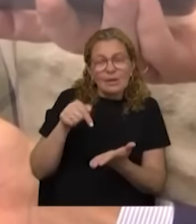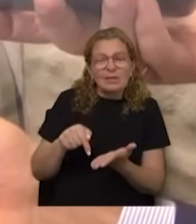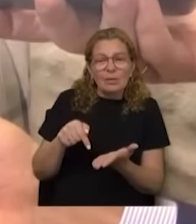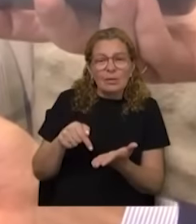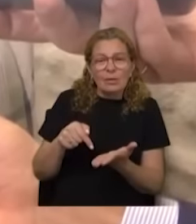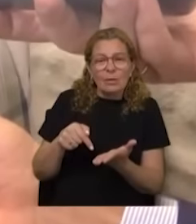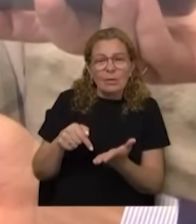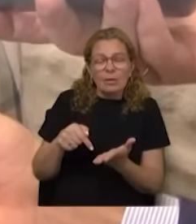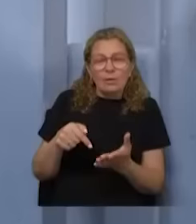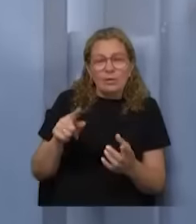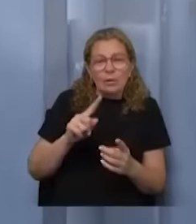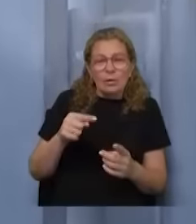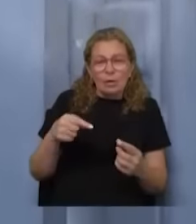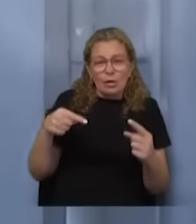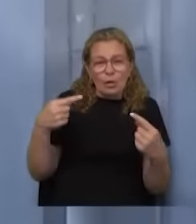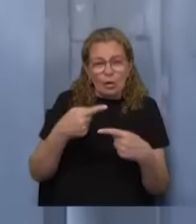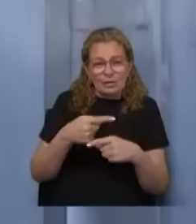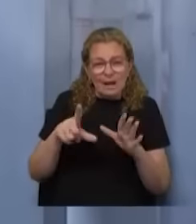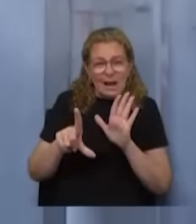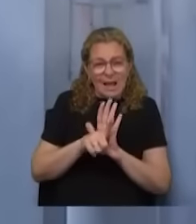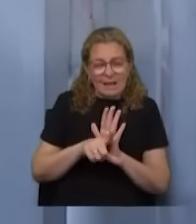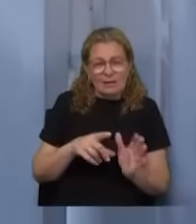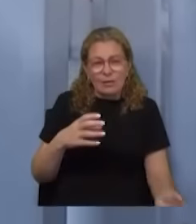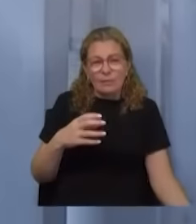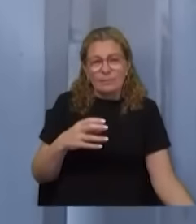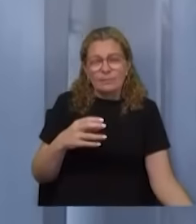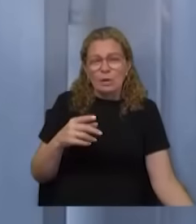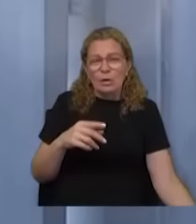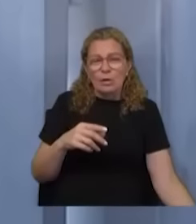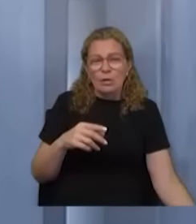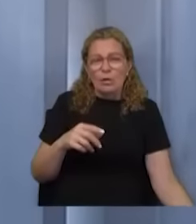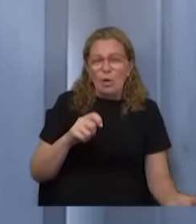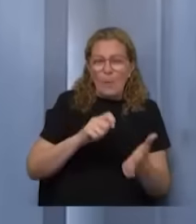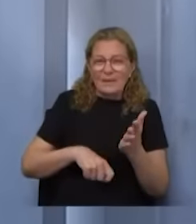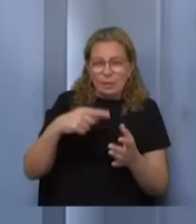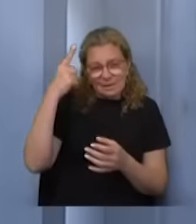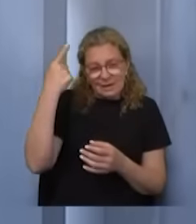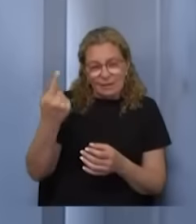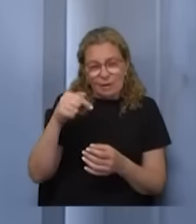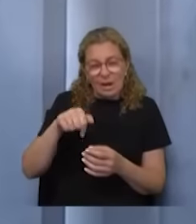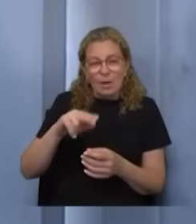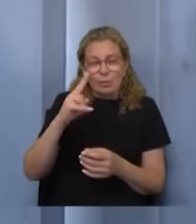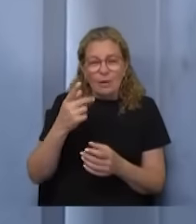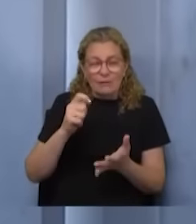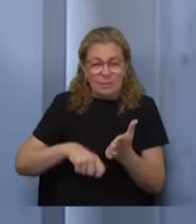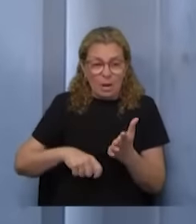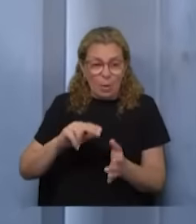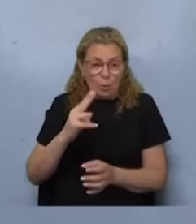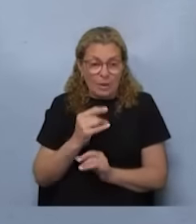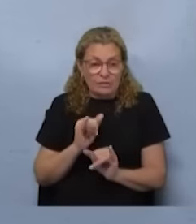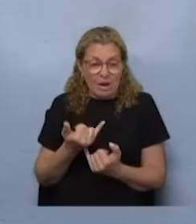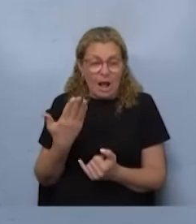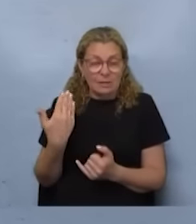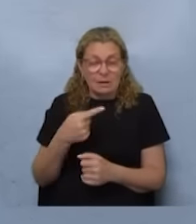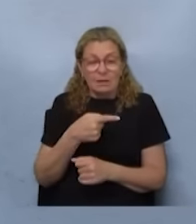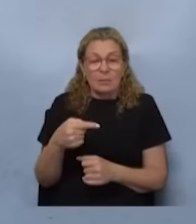un régimen ilegal que es anticonstitucional que viola convenios internacionales que el Uruguay ha afirmado y que bueno que